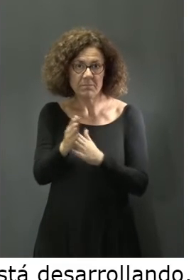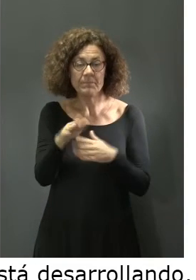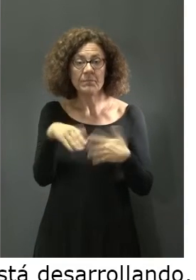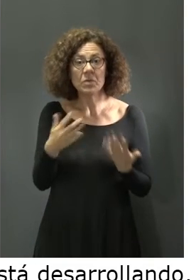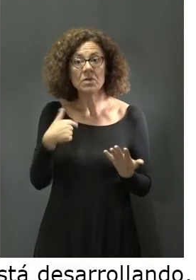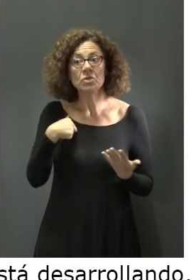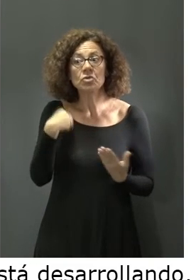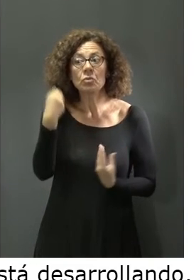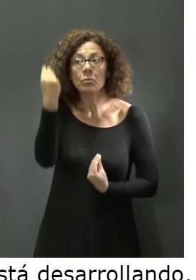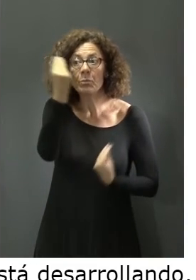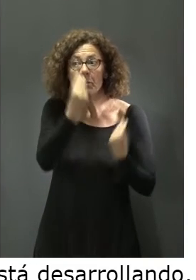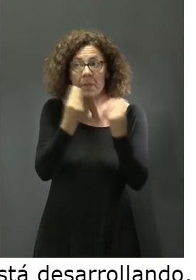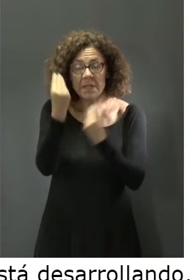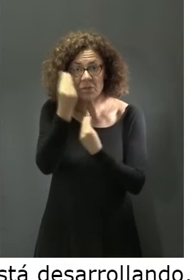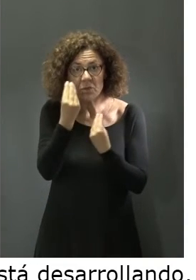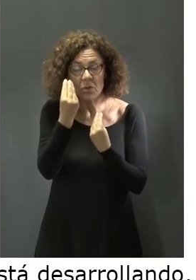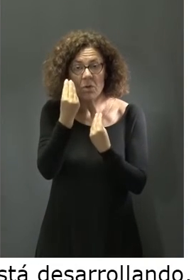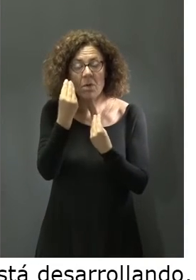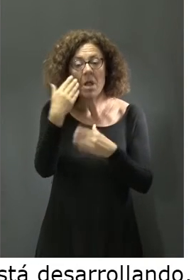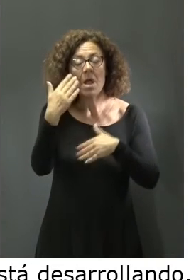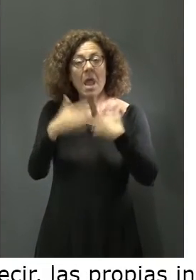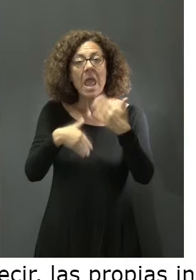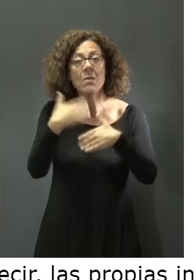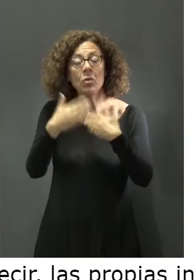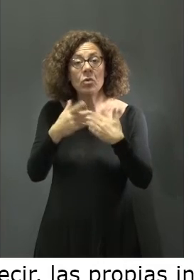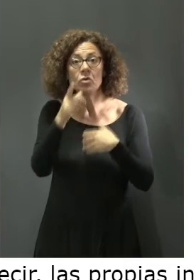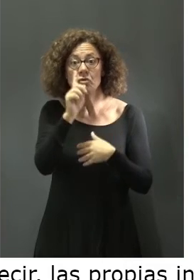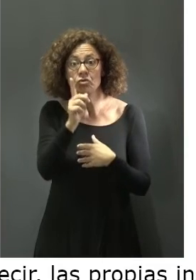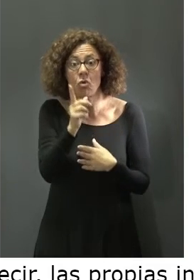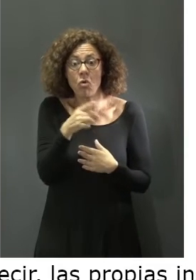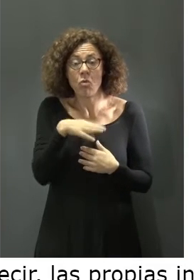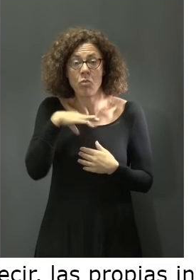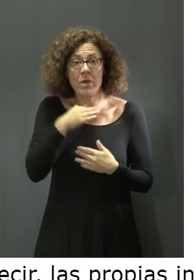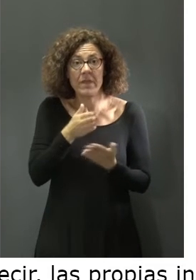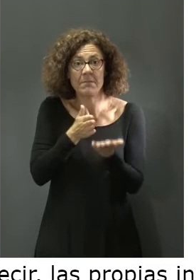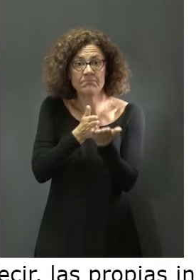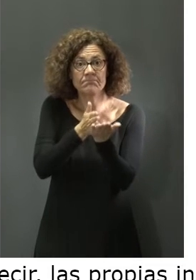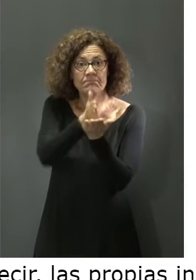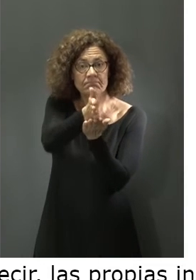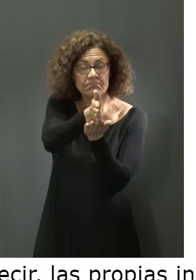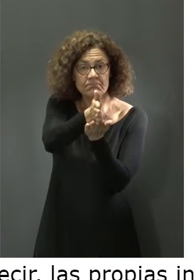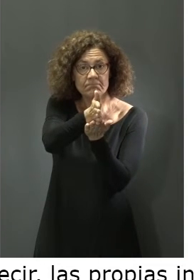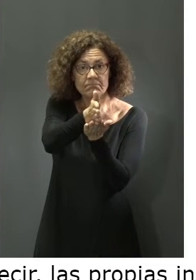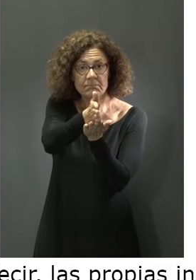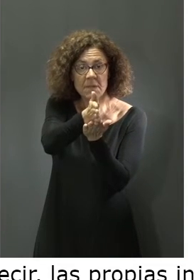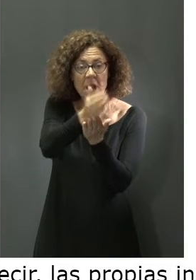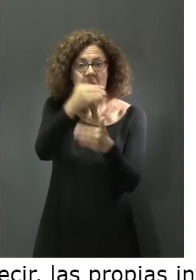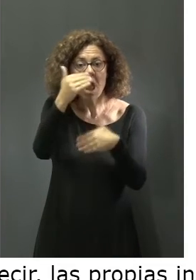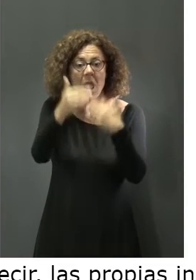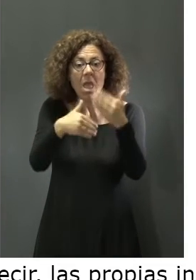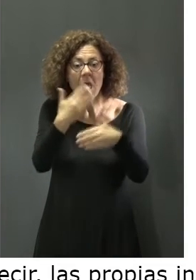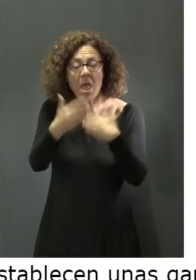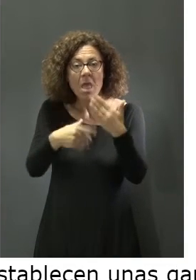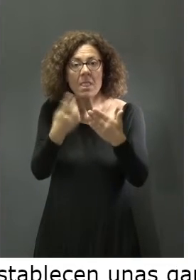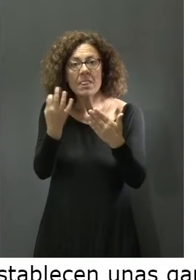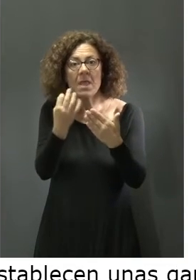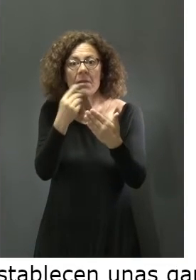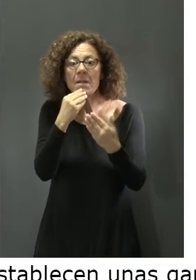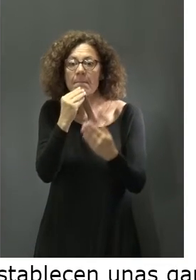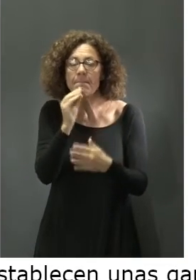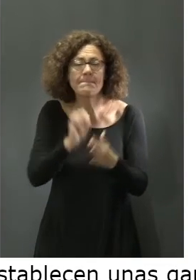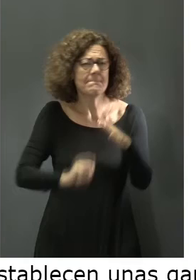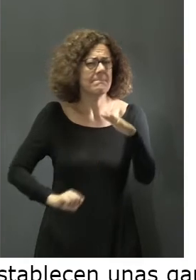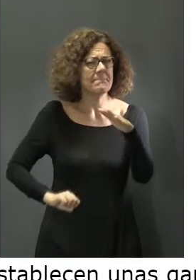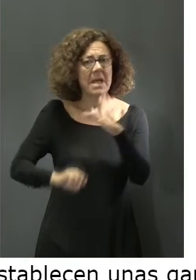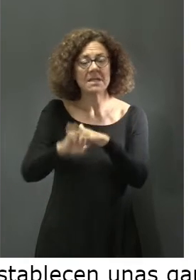que la evolución solo puede caminar en una línea. La evolución tiene que ir hacia la máxima garantía y